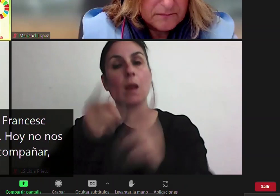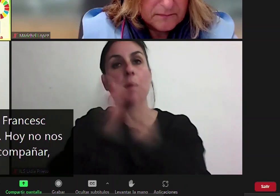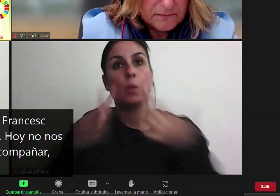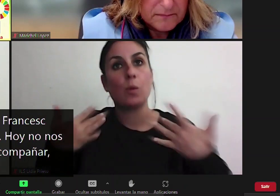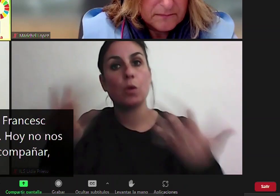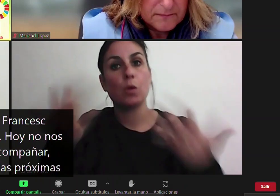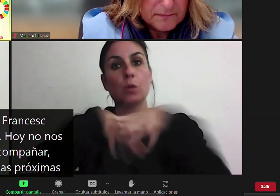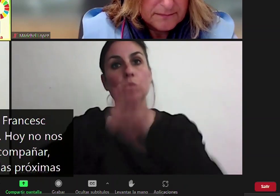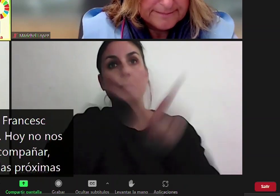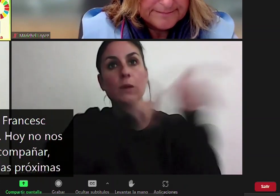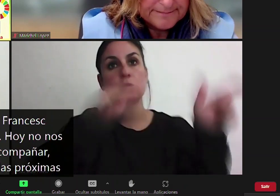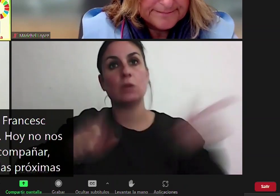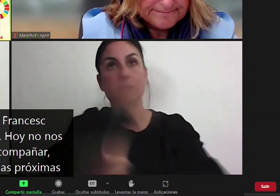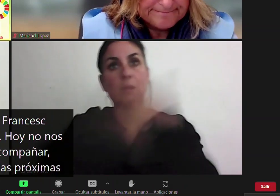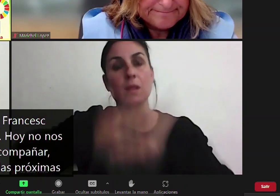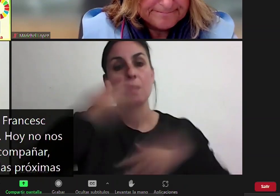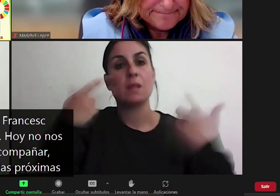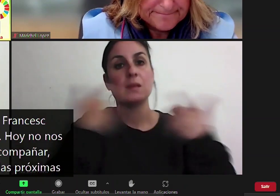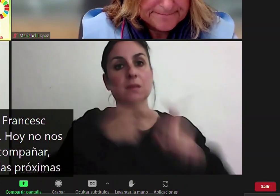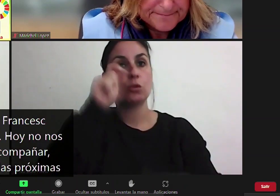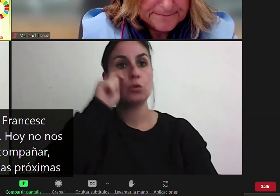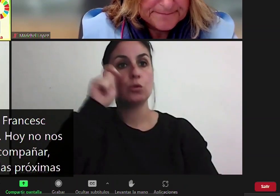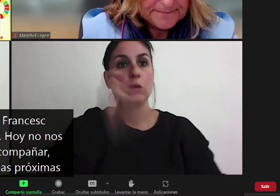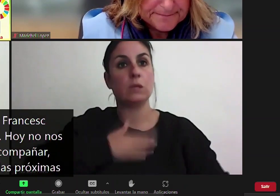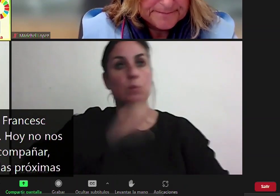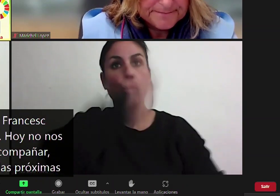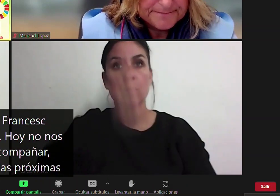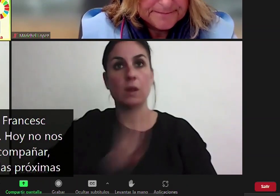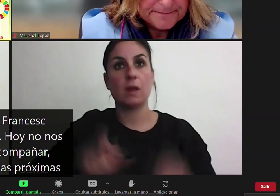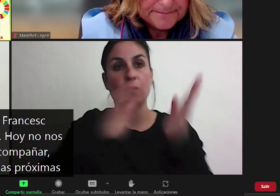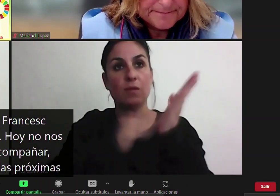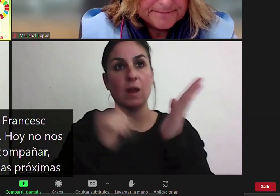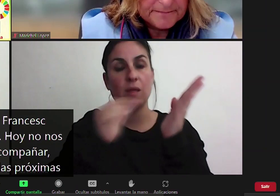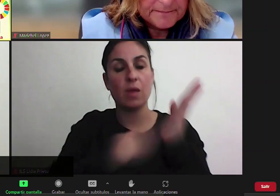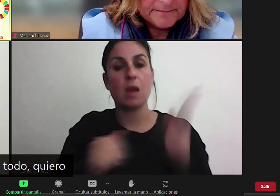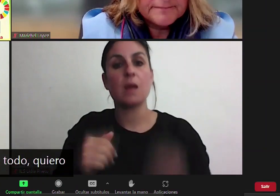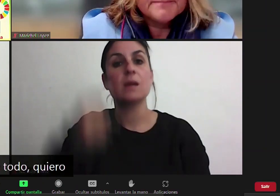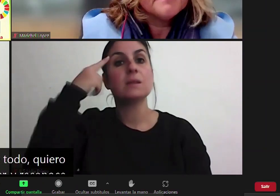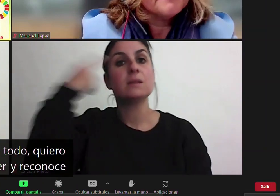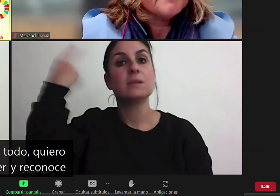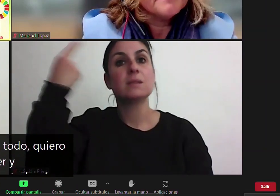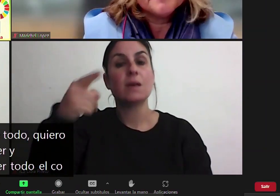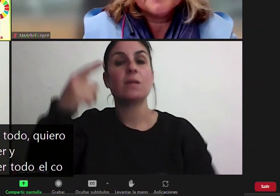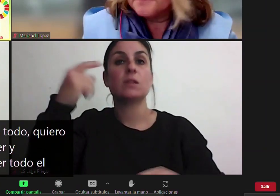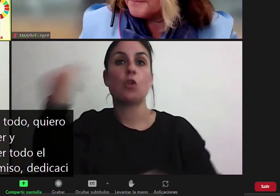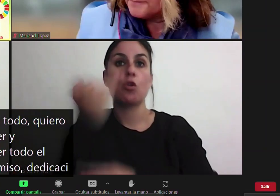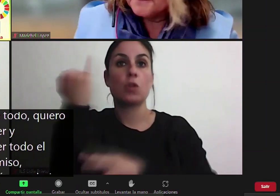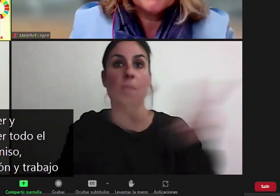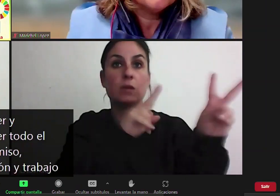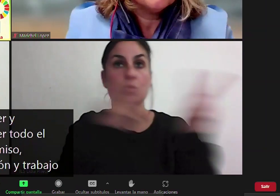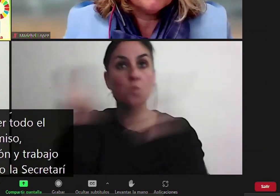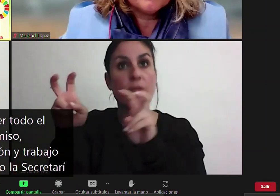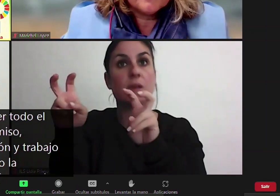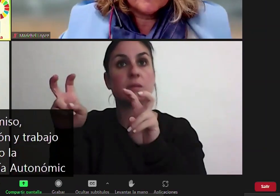con discapacidad en el sector turístico de nuestra Comunidad Valenciana. Sabéis que estas son unas nuevas jornadas que vamos a